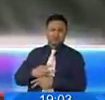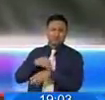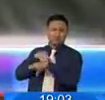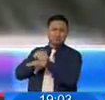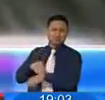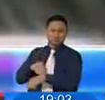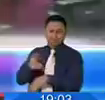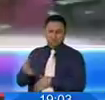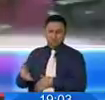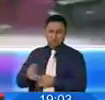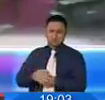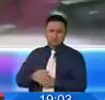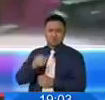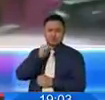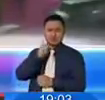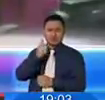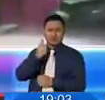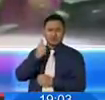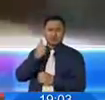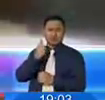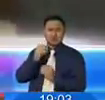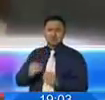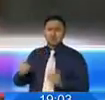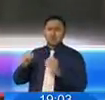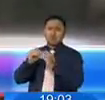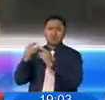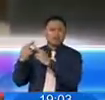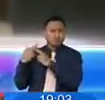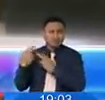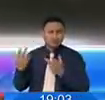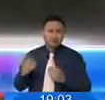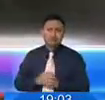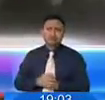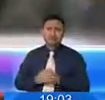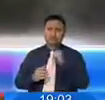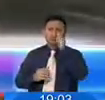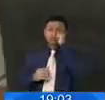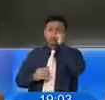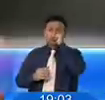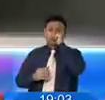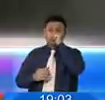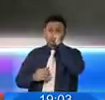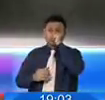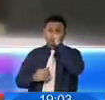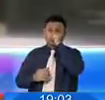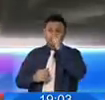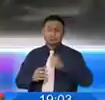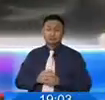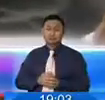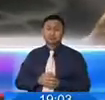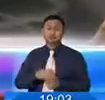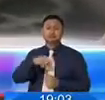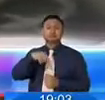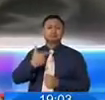que claramente se está extralimitando en funciones. Aquí como que fuésemos un grupo